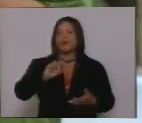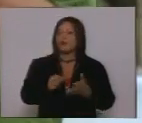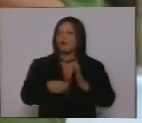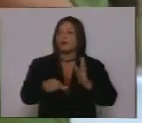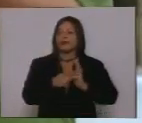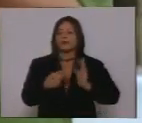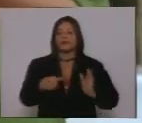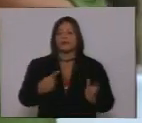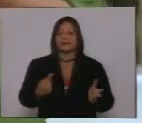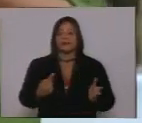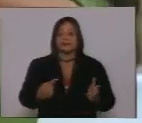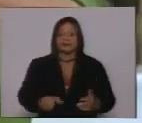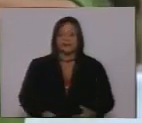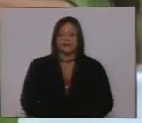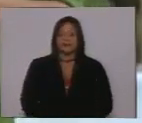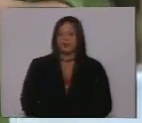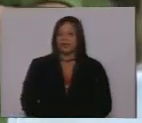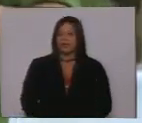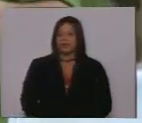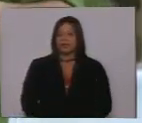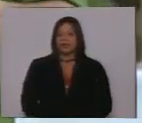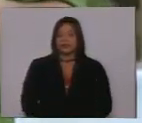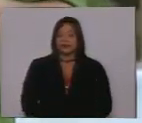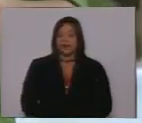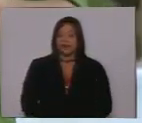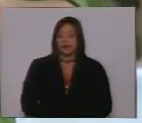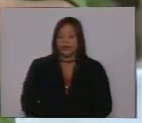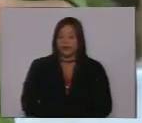presidente Nicolás Maduro, nos invitó a soñar.